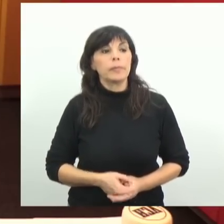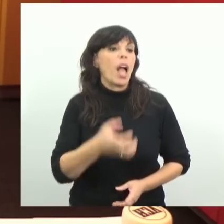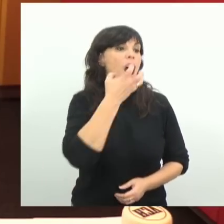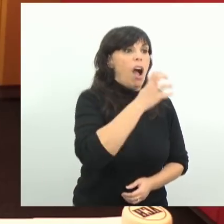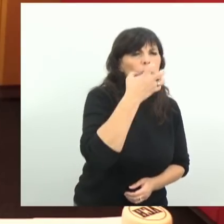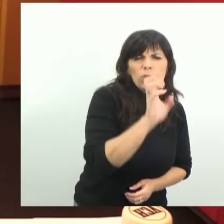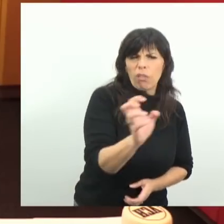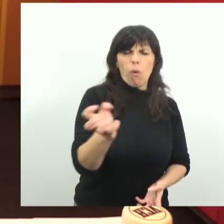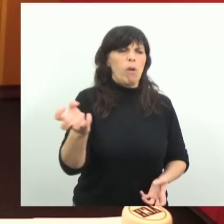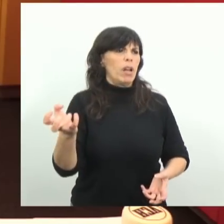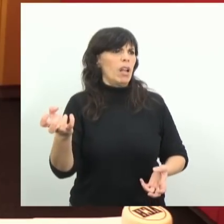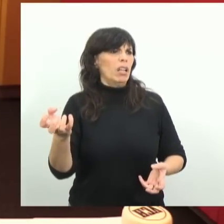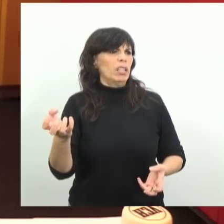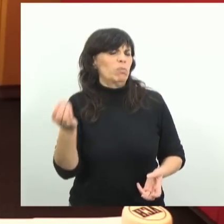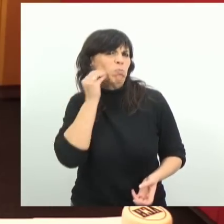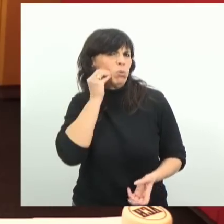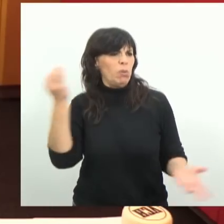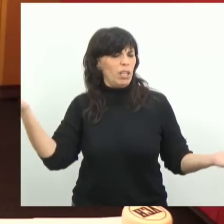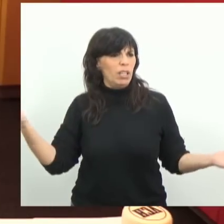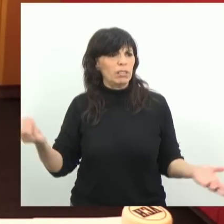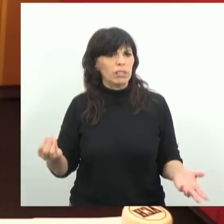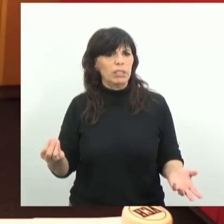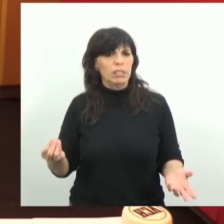Acusaciones estúpidas.